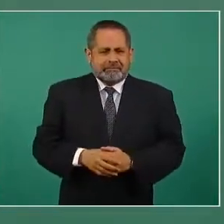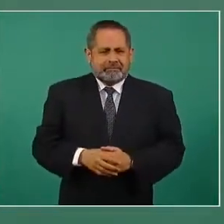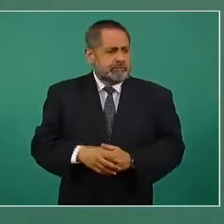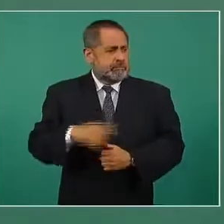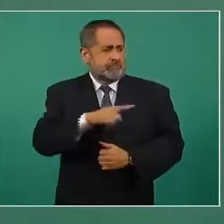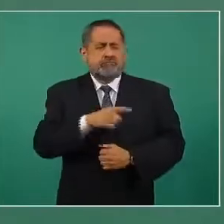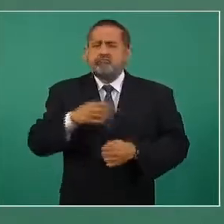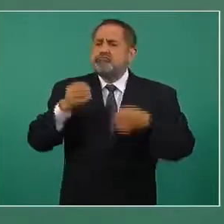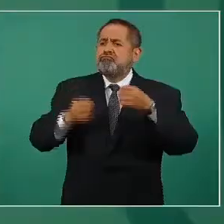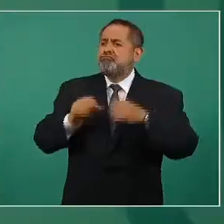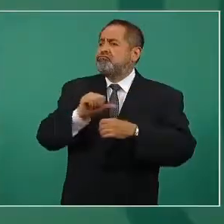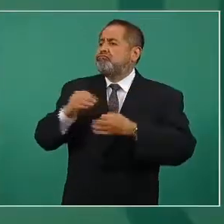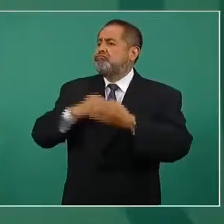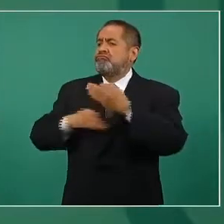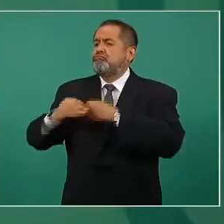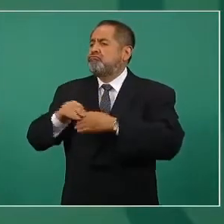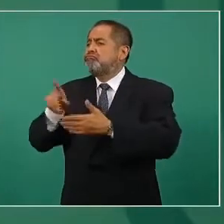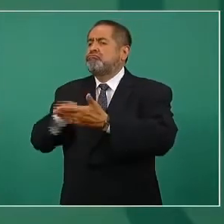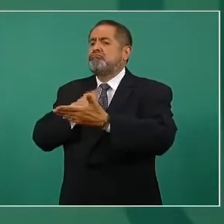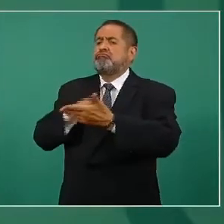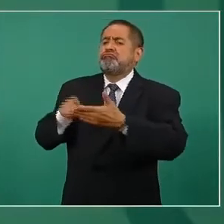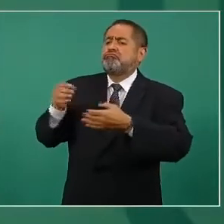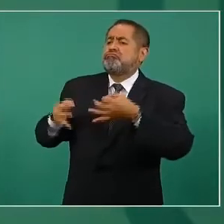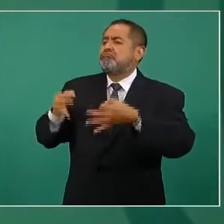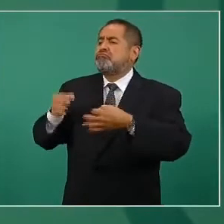juzgar a todos?